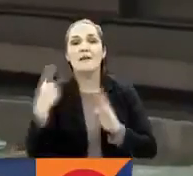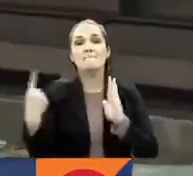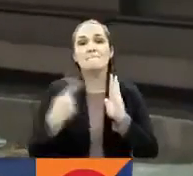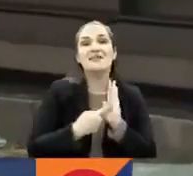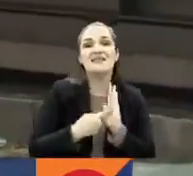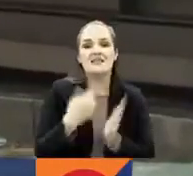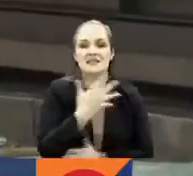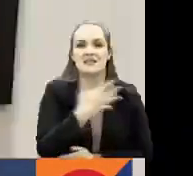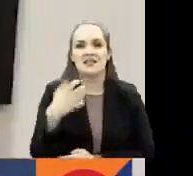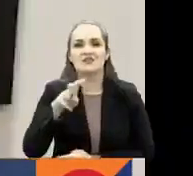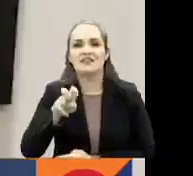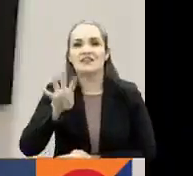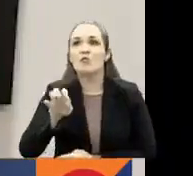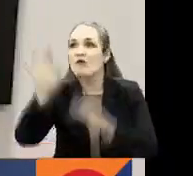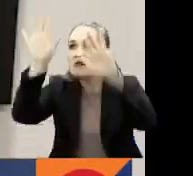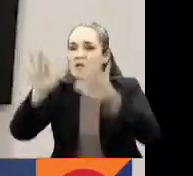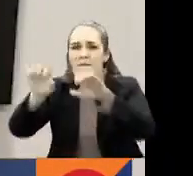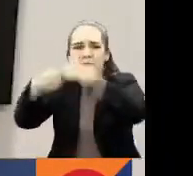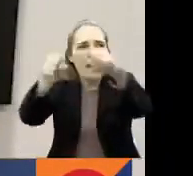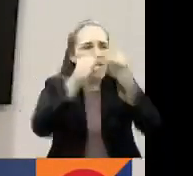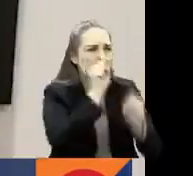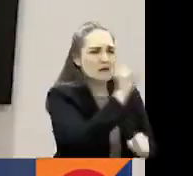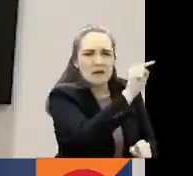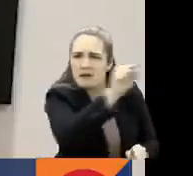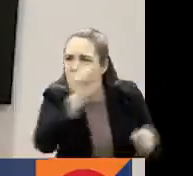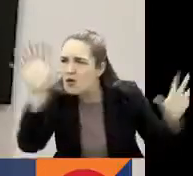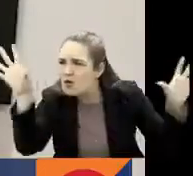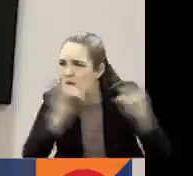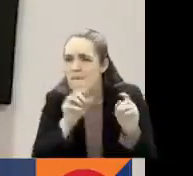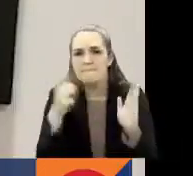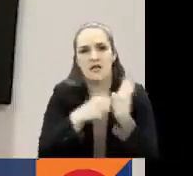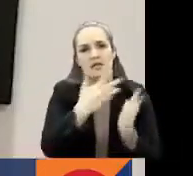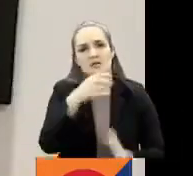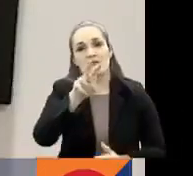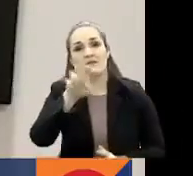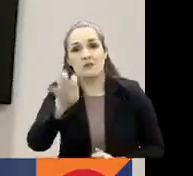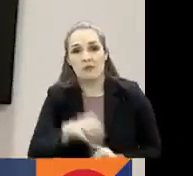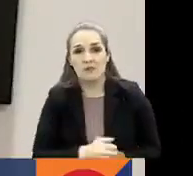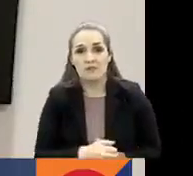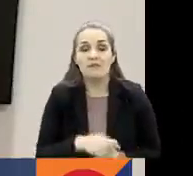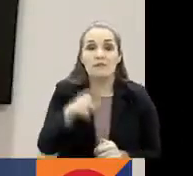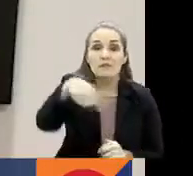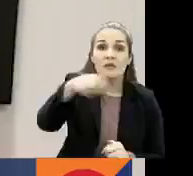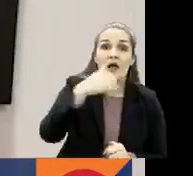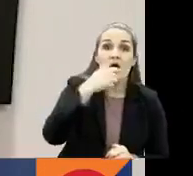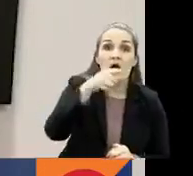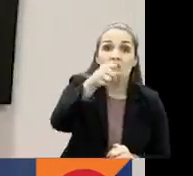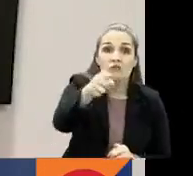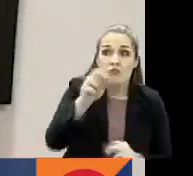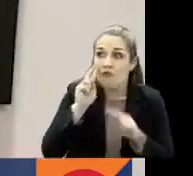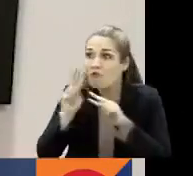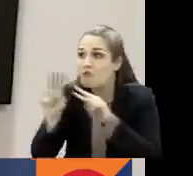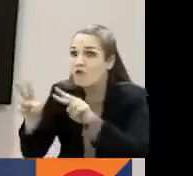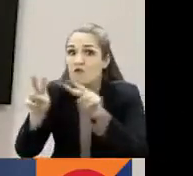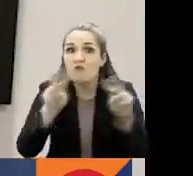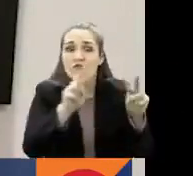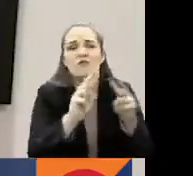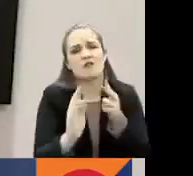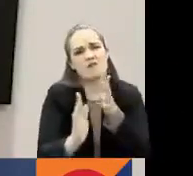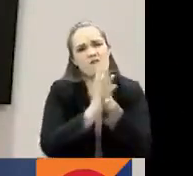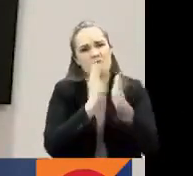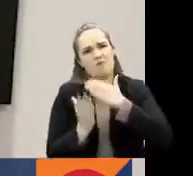ser reemplazados. Le pedimos a los usuarios que se informen a través de nuestros canales institucionales para poder planear de la mejor forma su